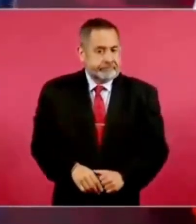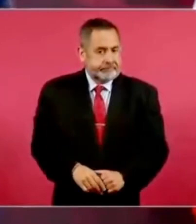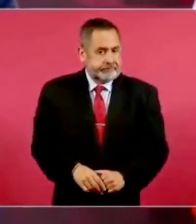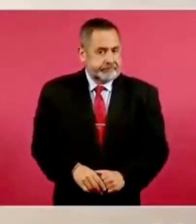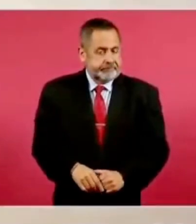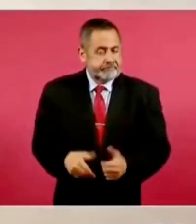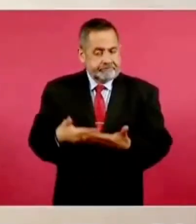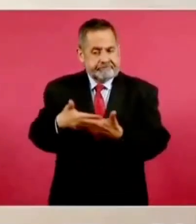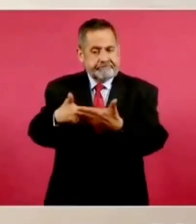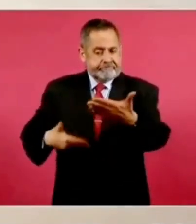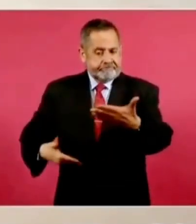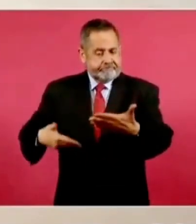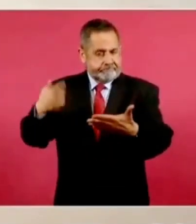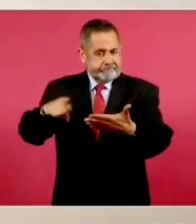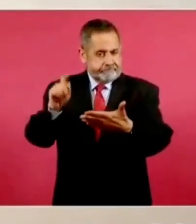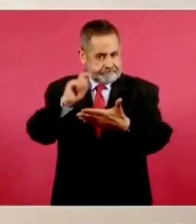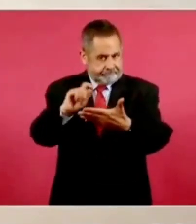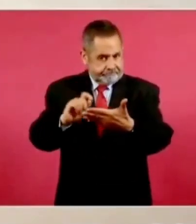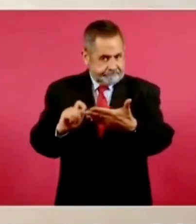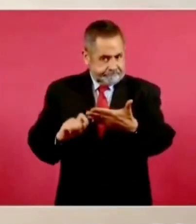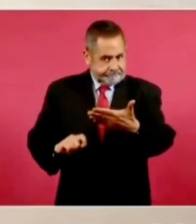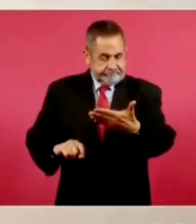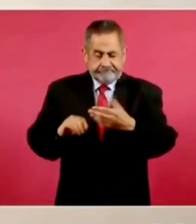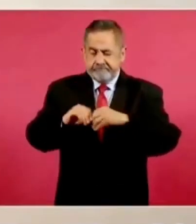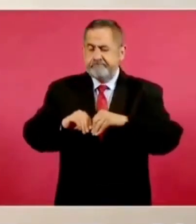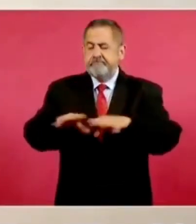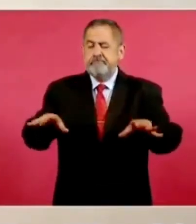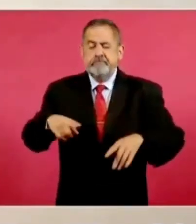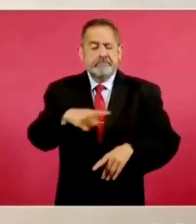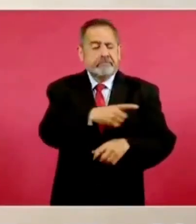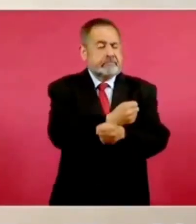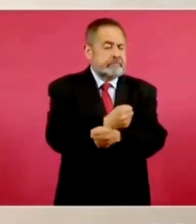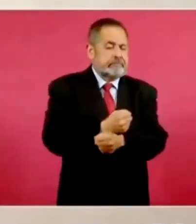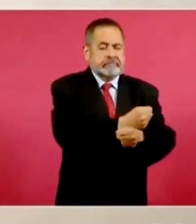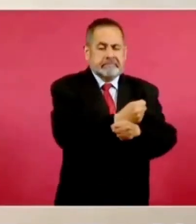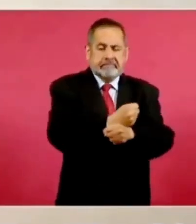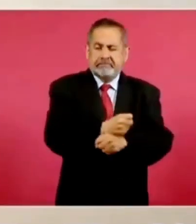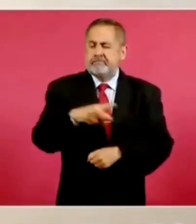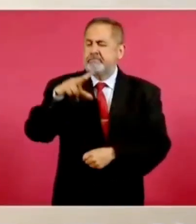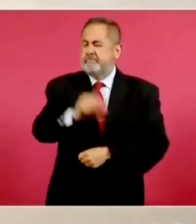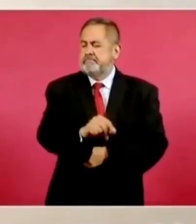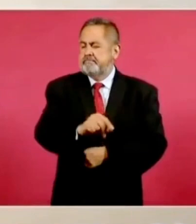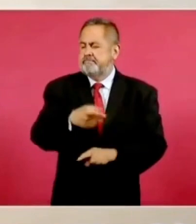un manifiesto dejando abolida la esclavitud.